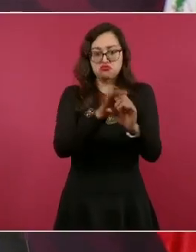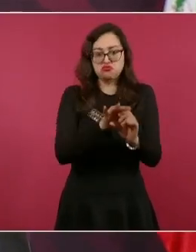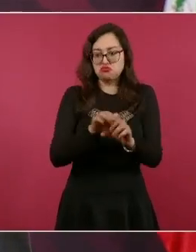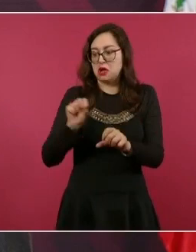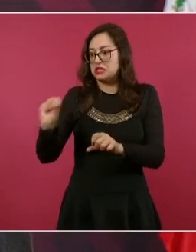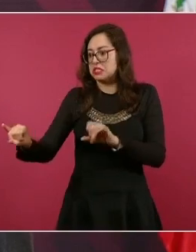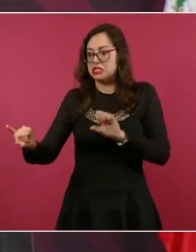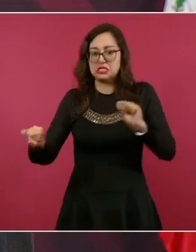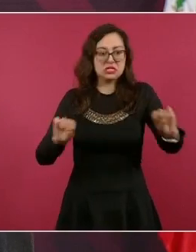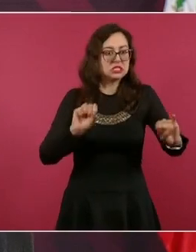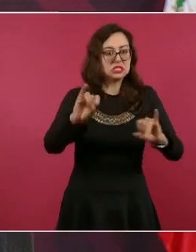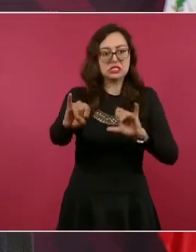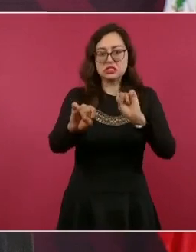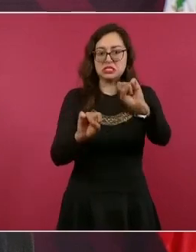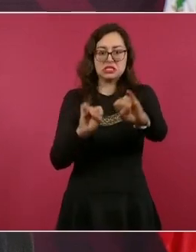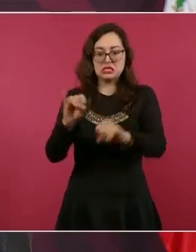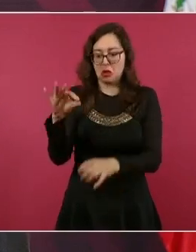México.